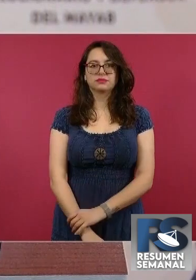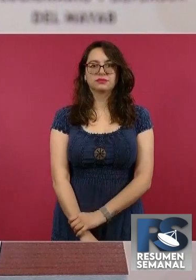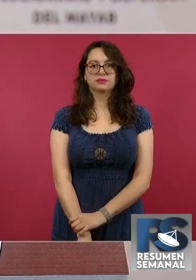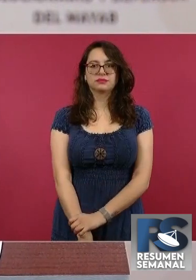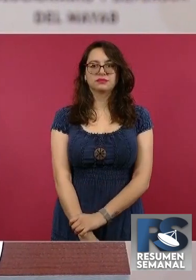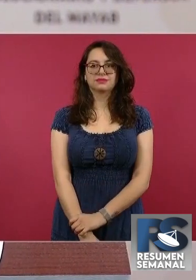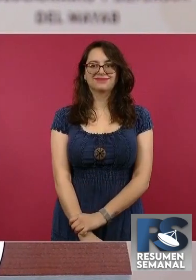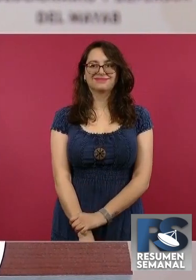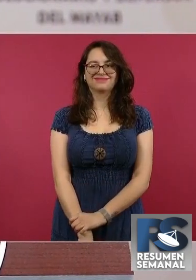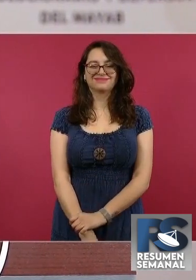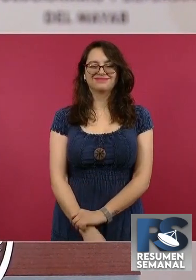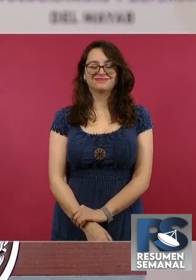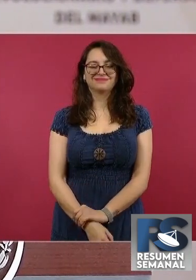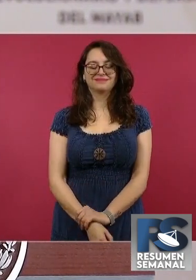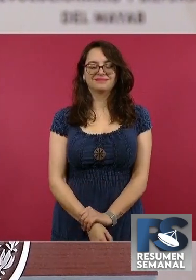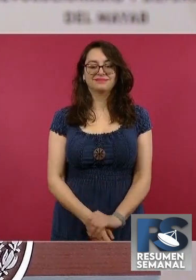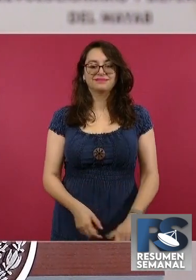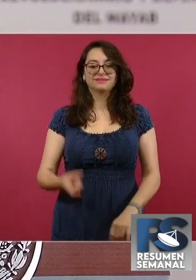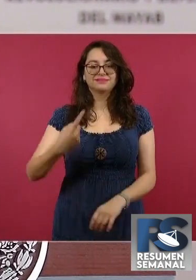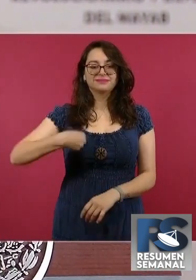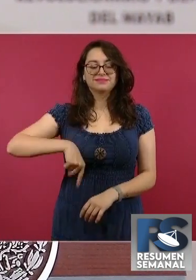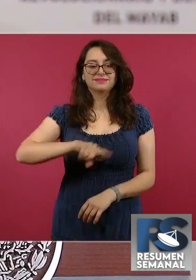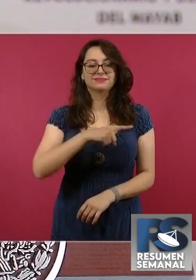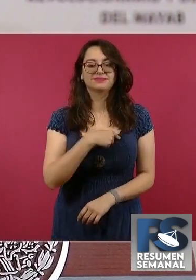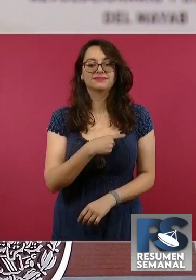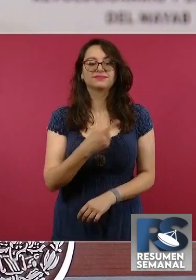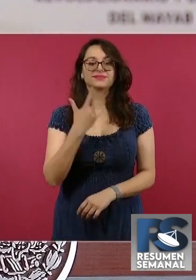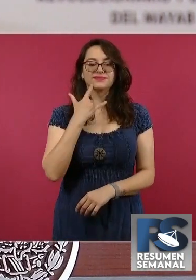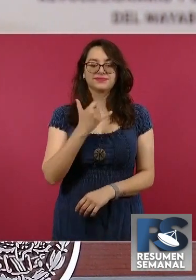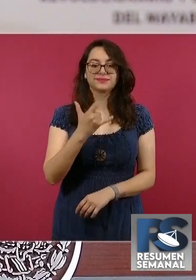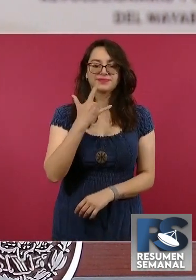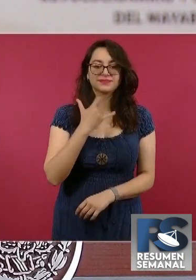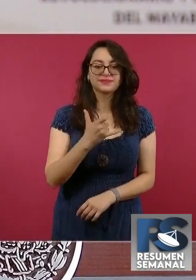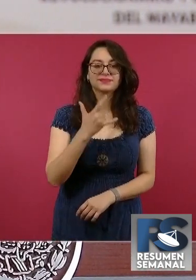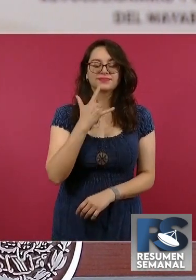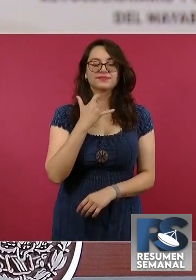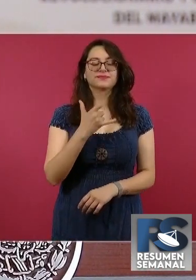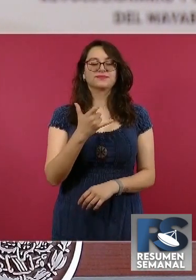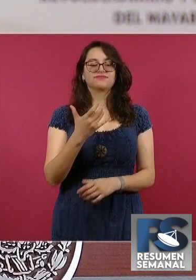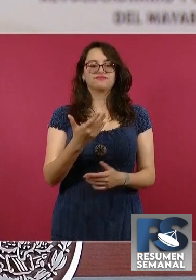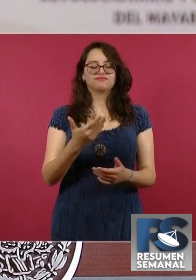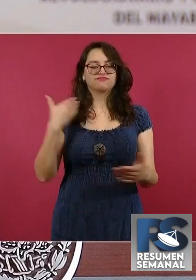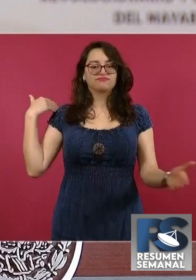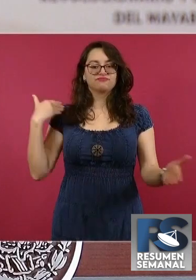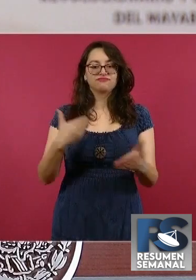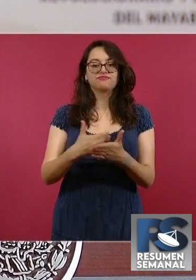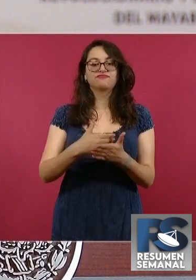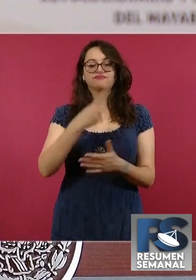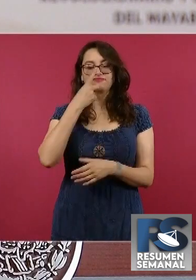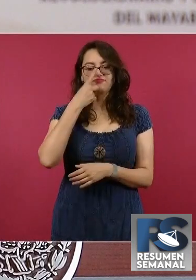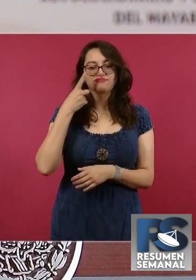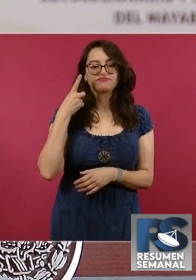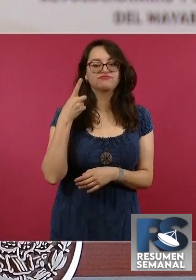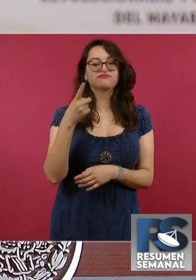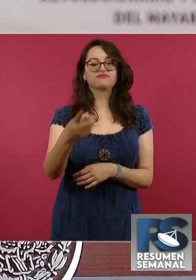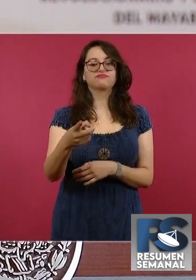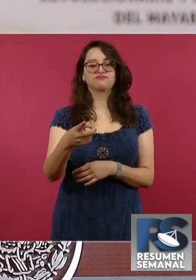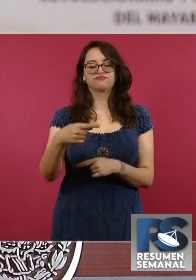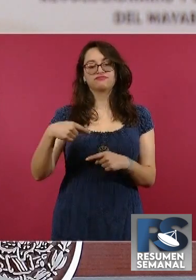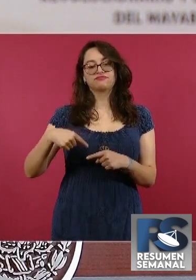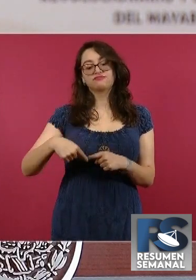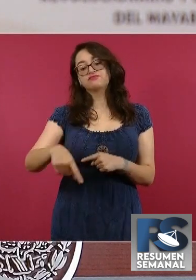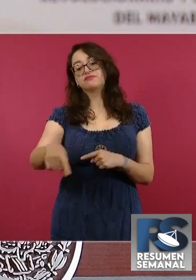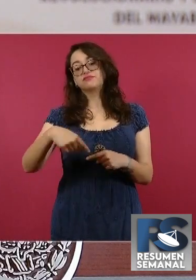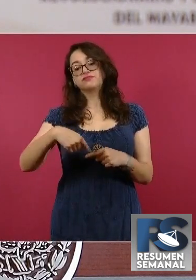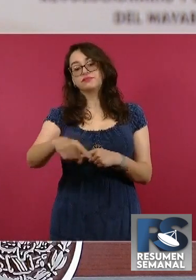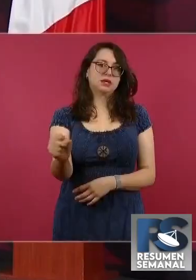hemos sostenido hemos dicho de que antes de terminar